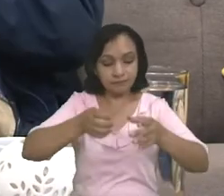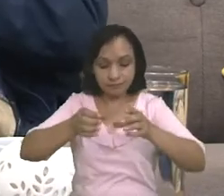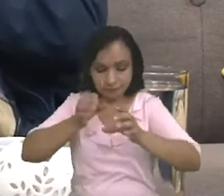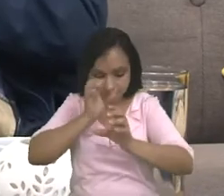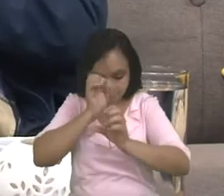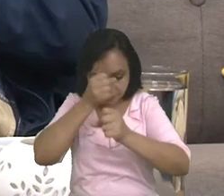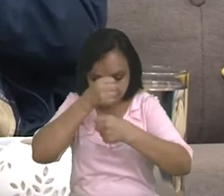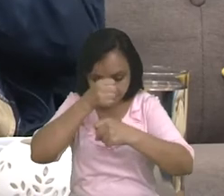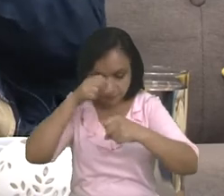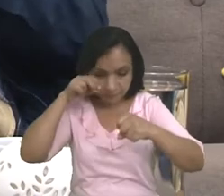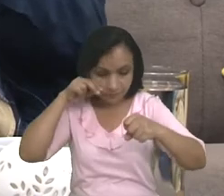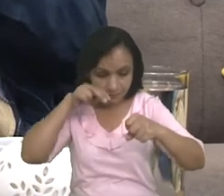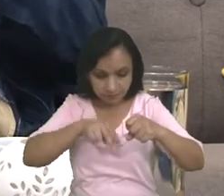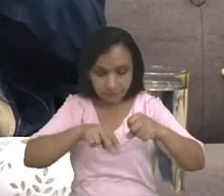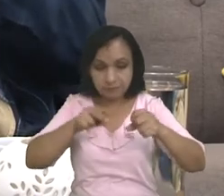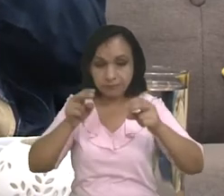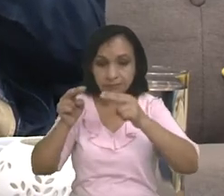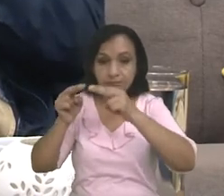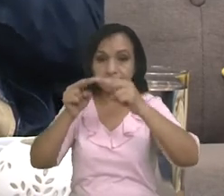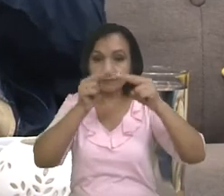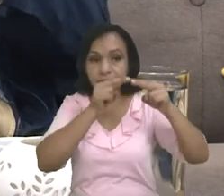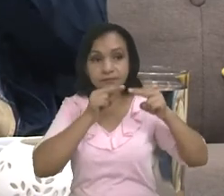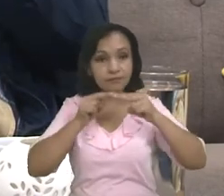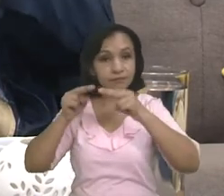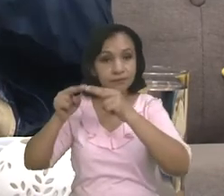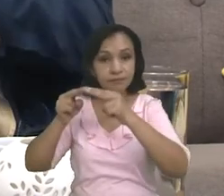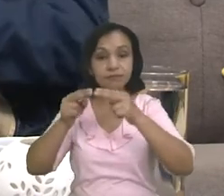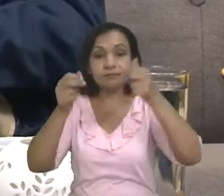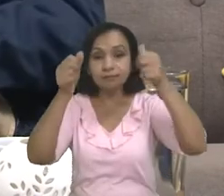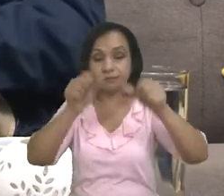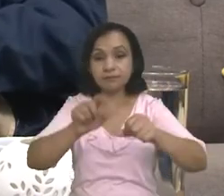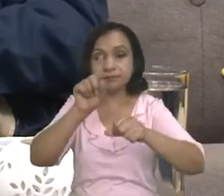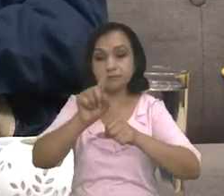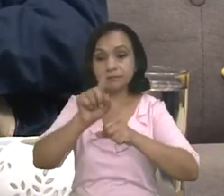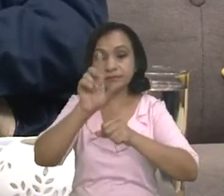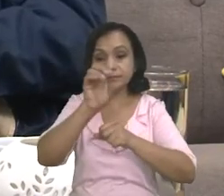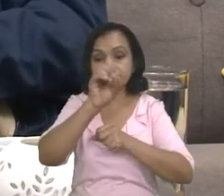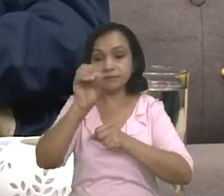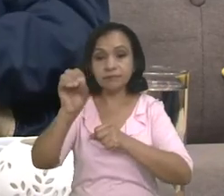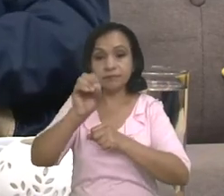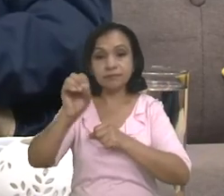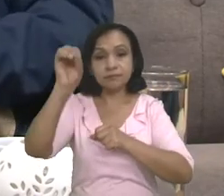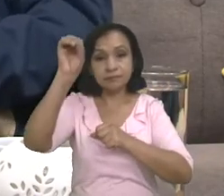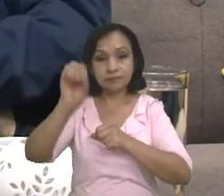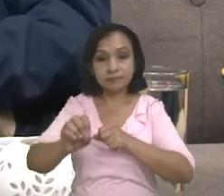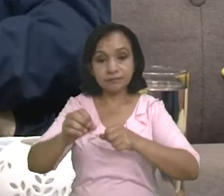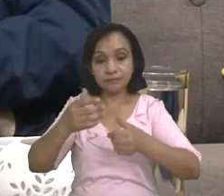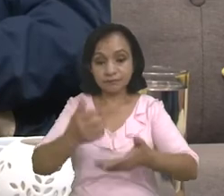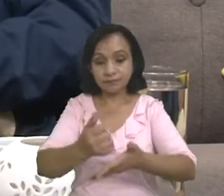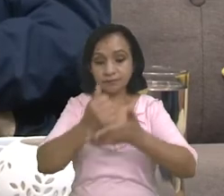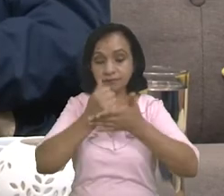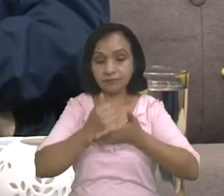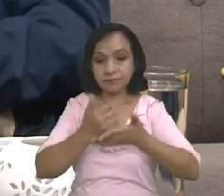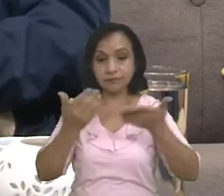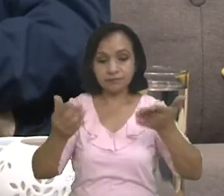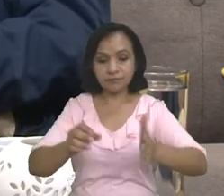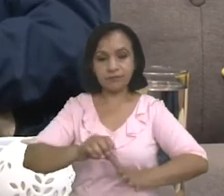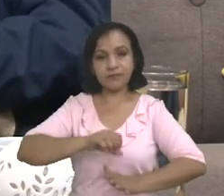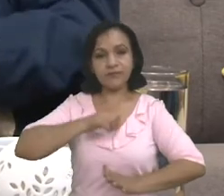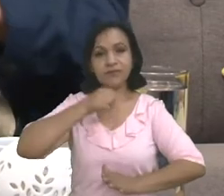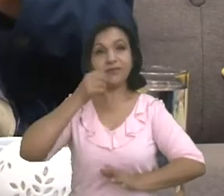una armonización coincidencia del 100% entonces eso a nosotros nos llena de orgullo